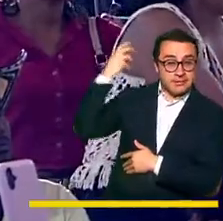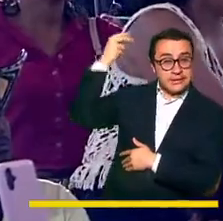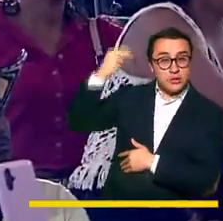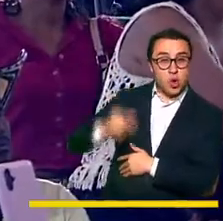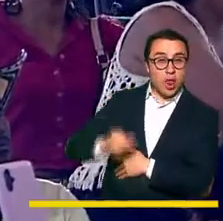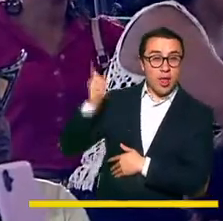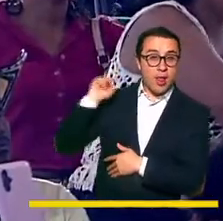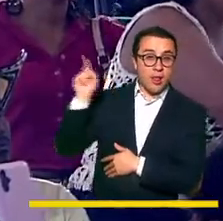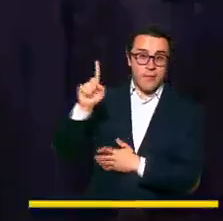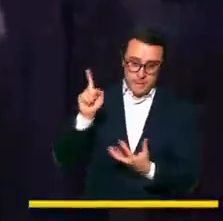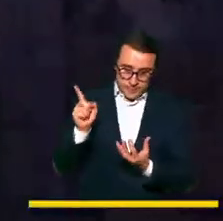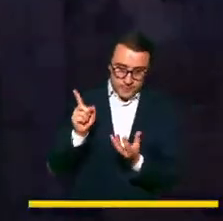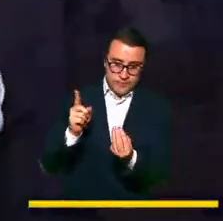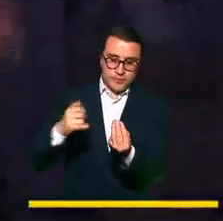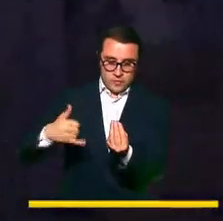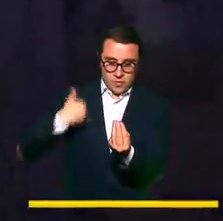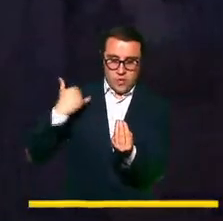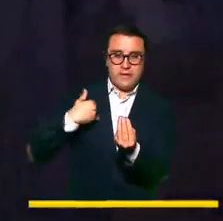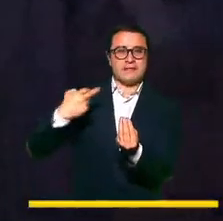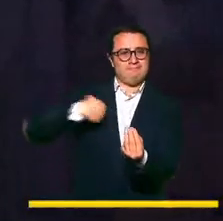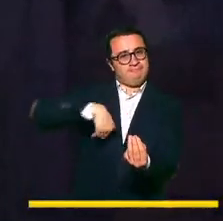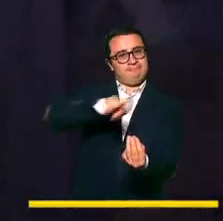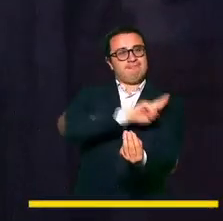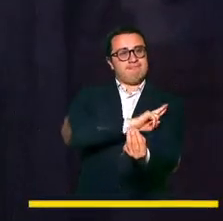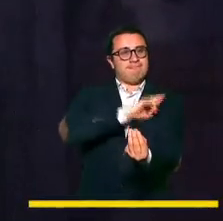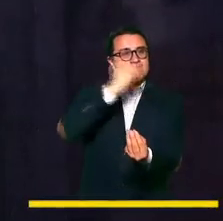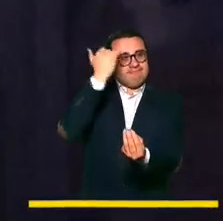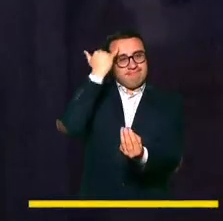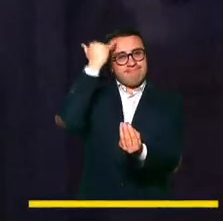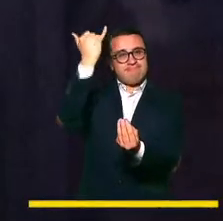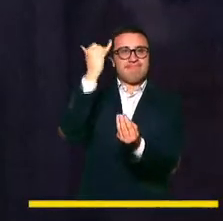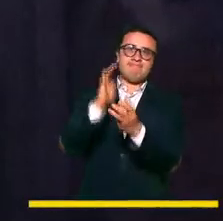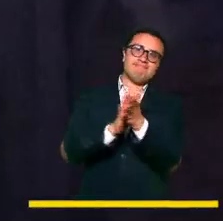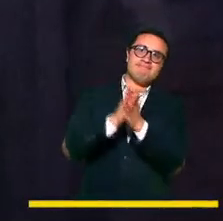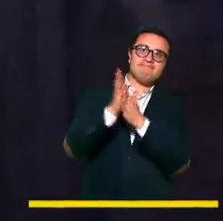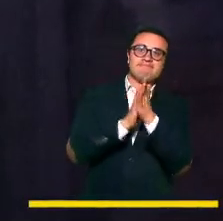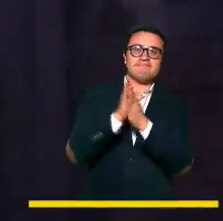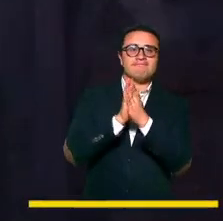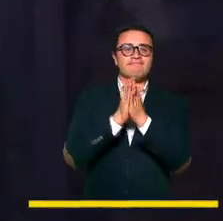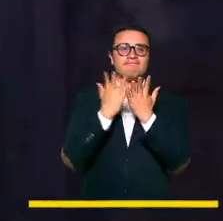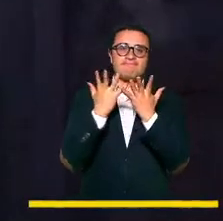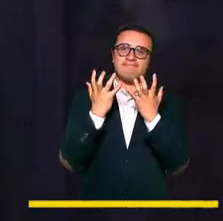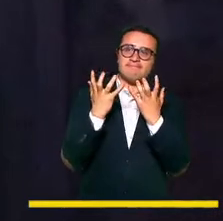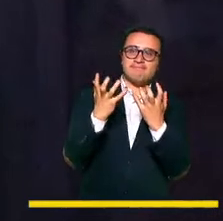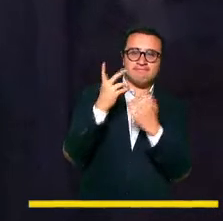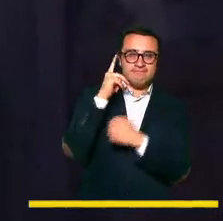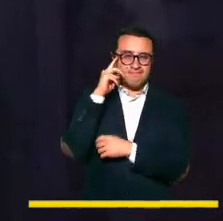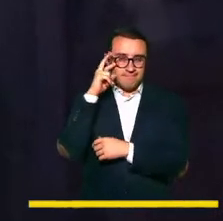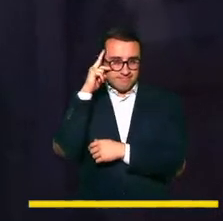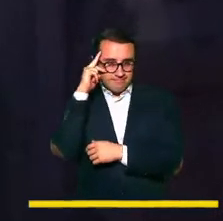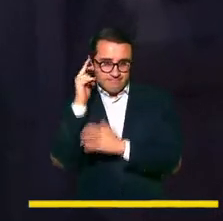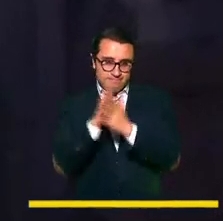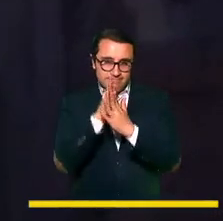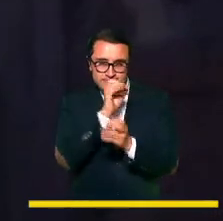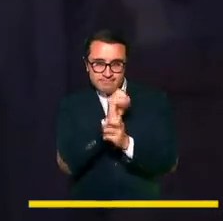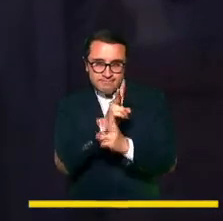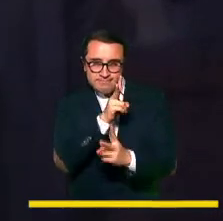de jovencitos que se nos había ocurrido un poco jugar con audacia y con